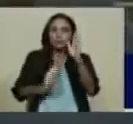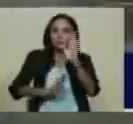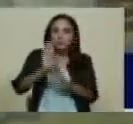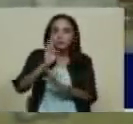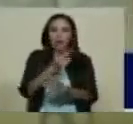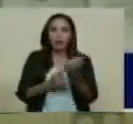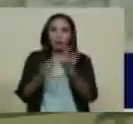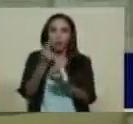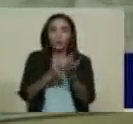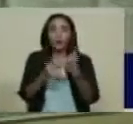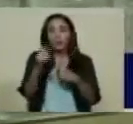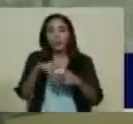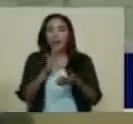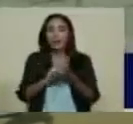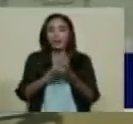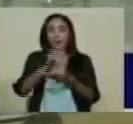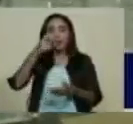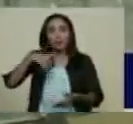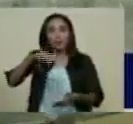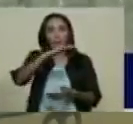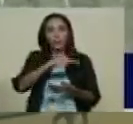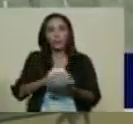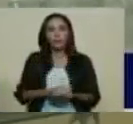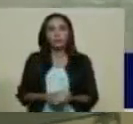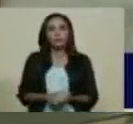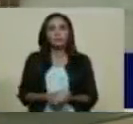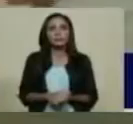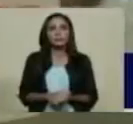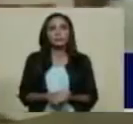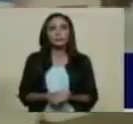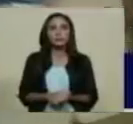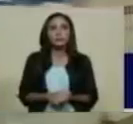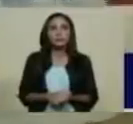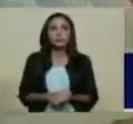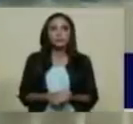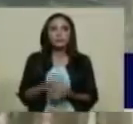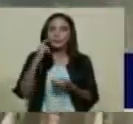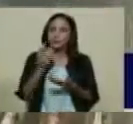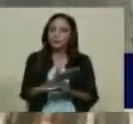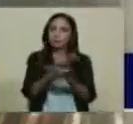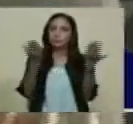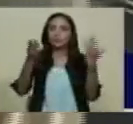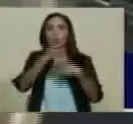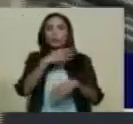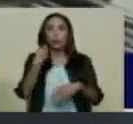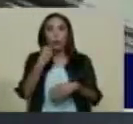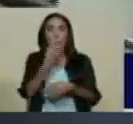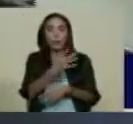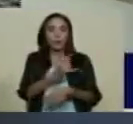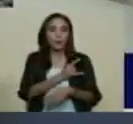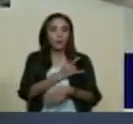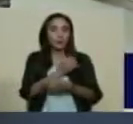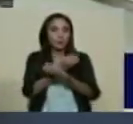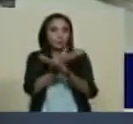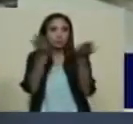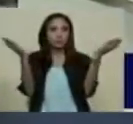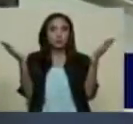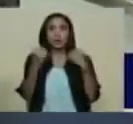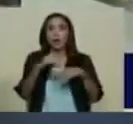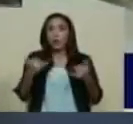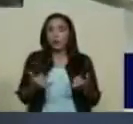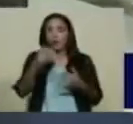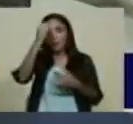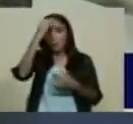económica y la prosperidad de nuestro país. Cuenta, presidente Nicolás Maduro, con esta juventud universitaria que sabe el momento histórico que vive